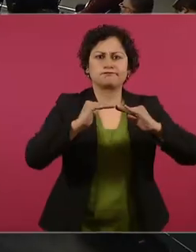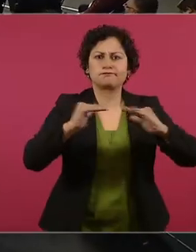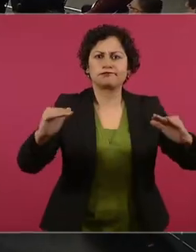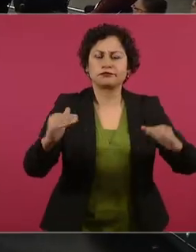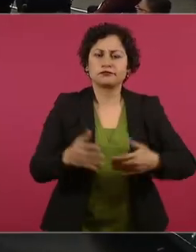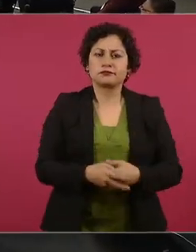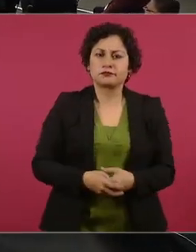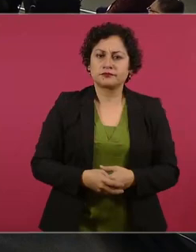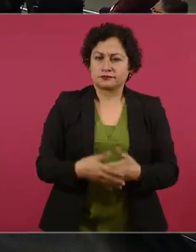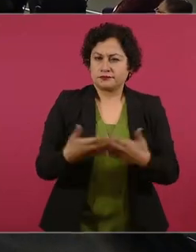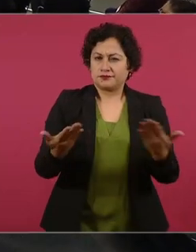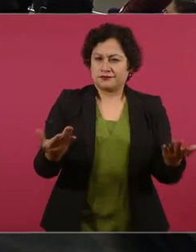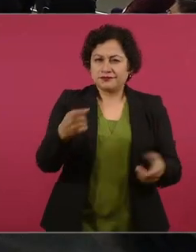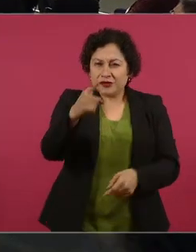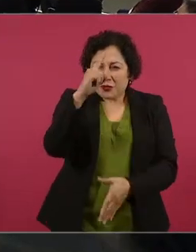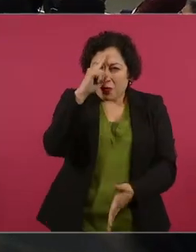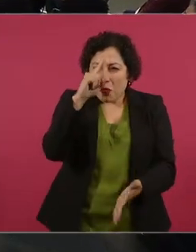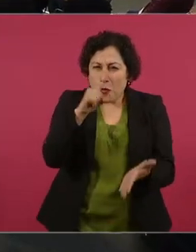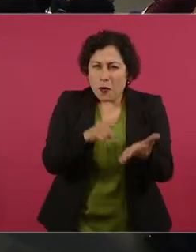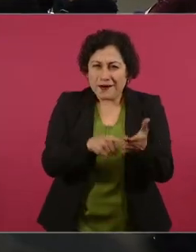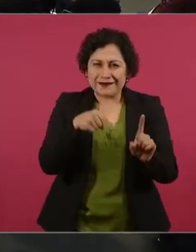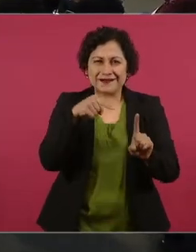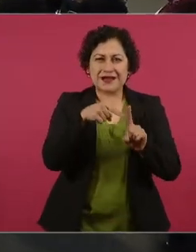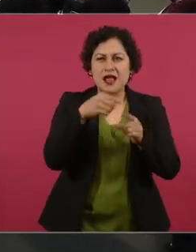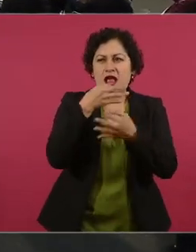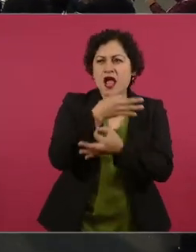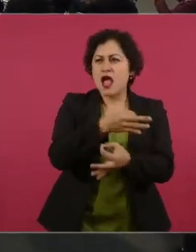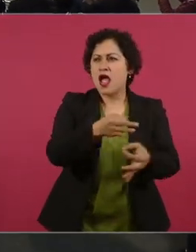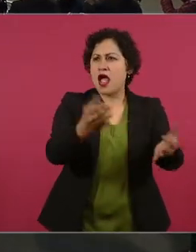convocar al pueblo de México a tomar las armas